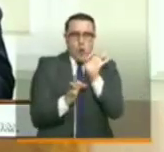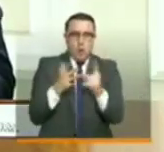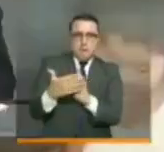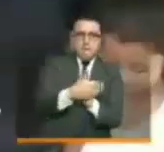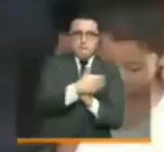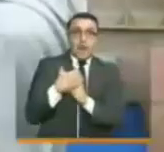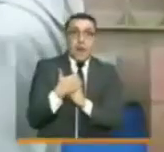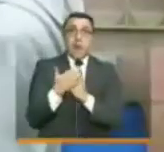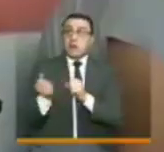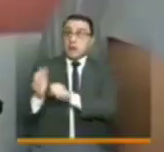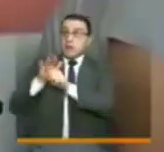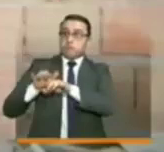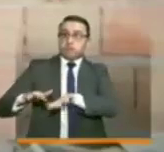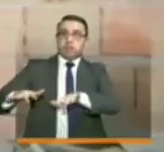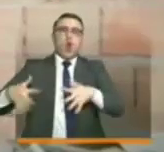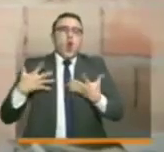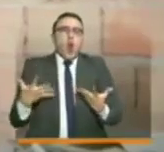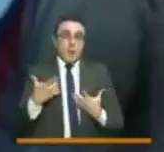pandemia.